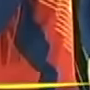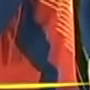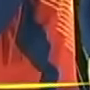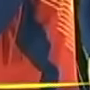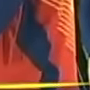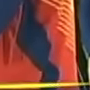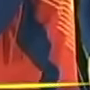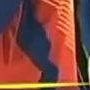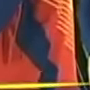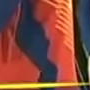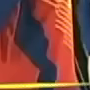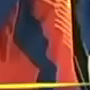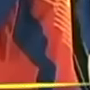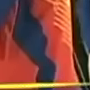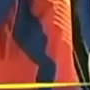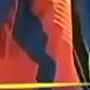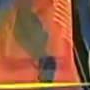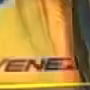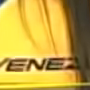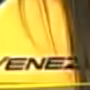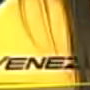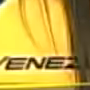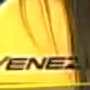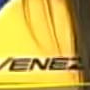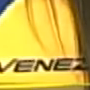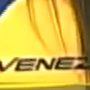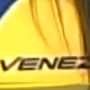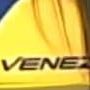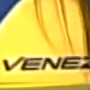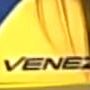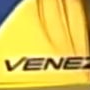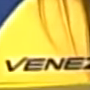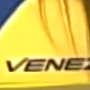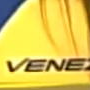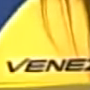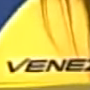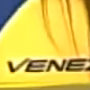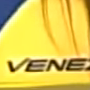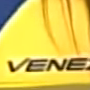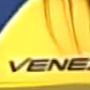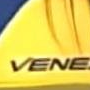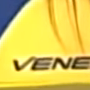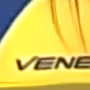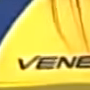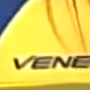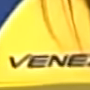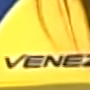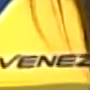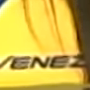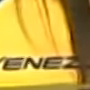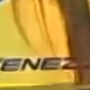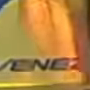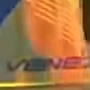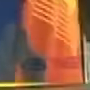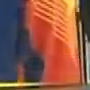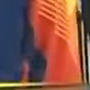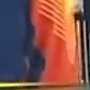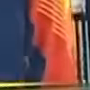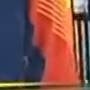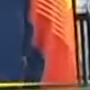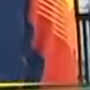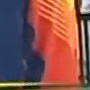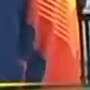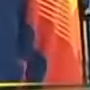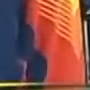usted y nada nos alegramos de que nos haya recibido el día de hoy Bueno estamos sumamente orgullosos Este